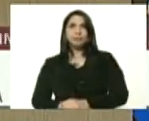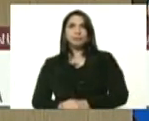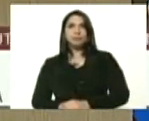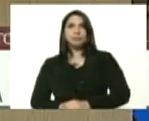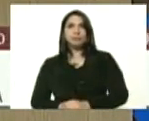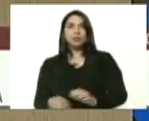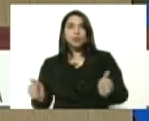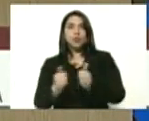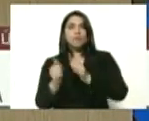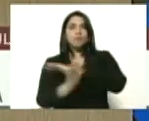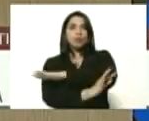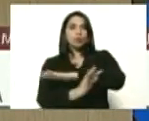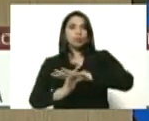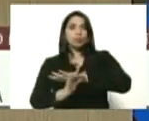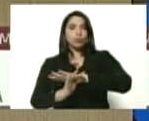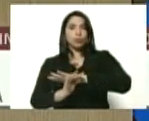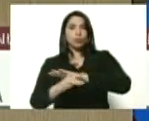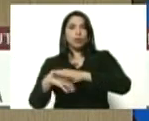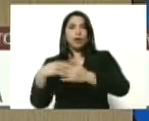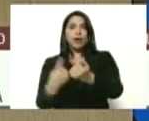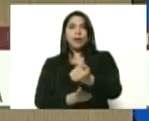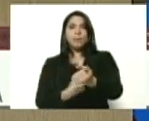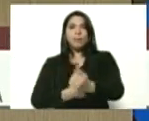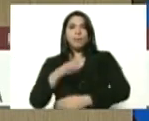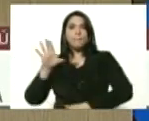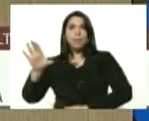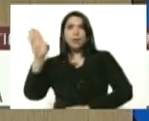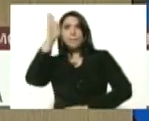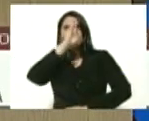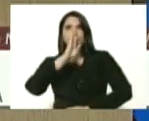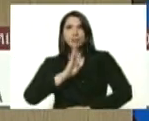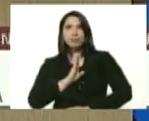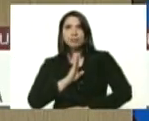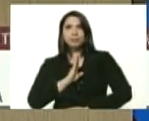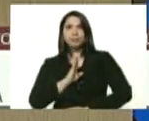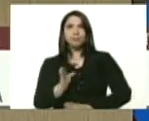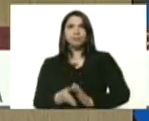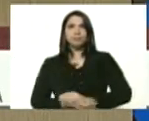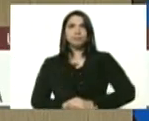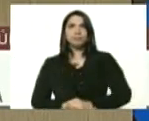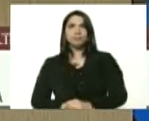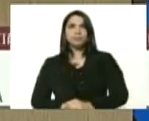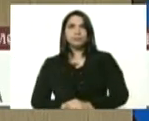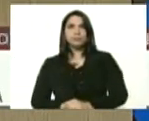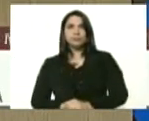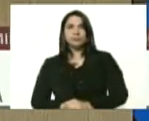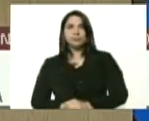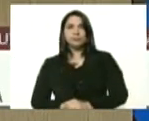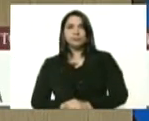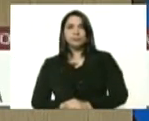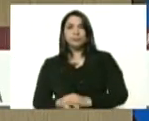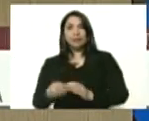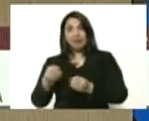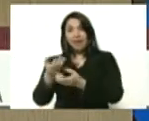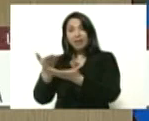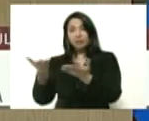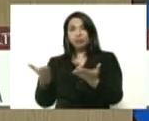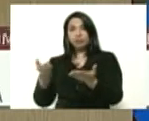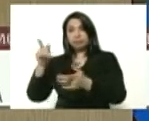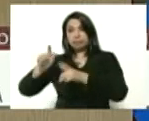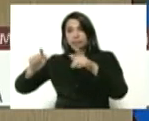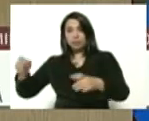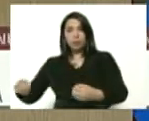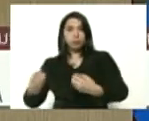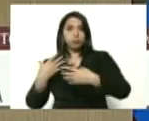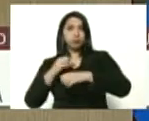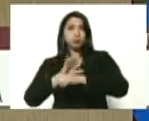en la frontera con la hermana República Federativa de Brasil. Esos son casos y